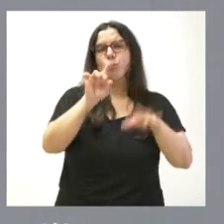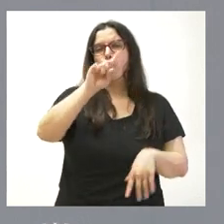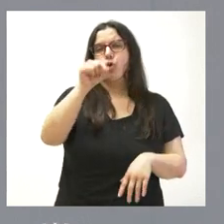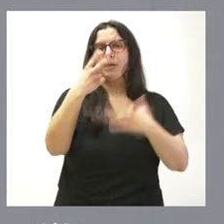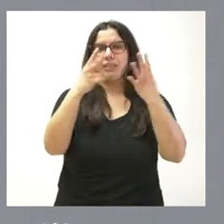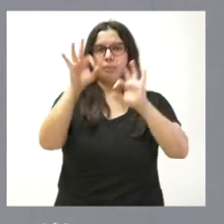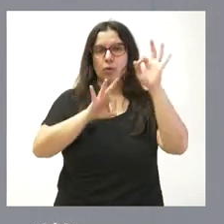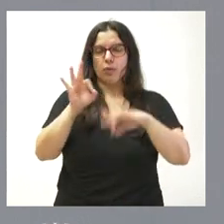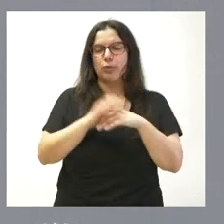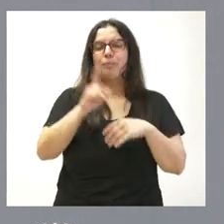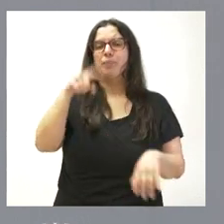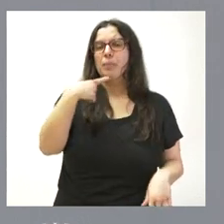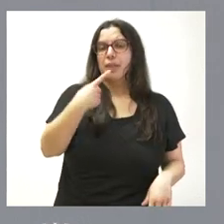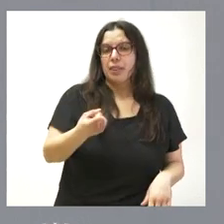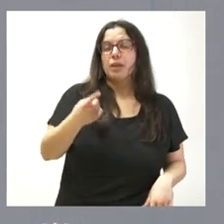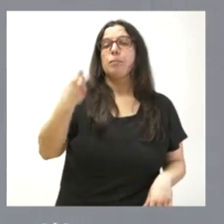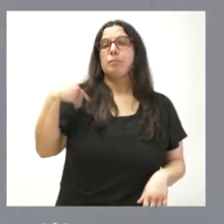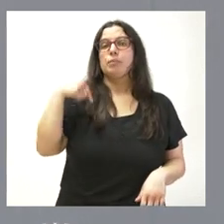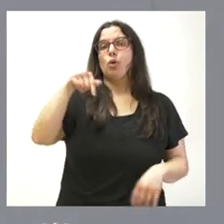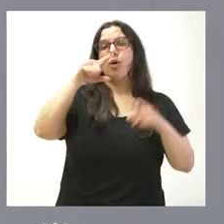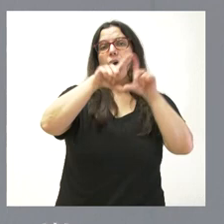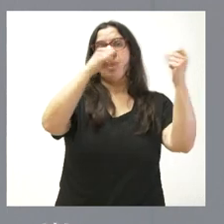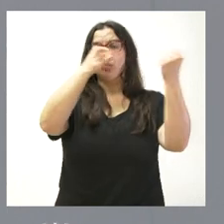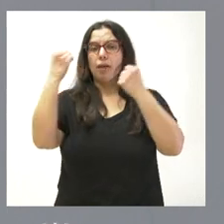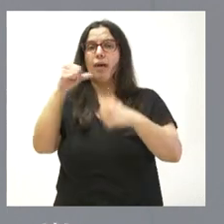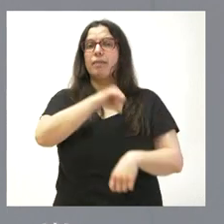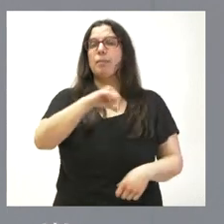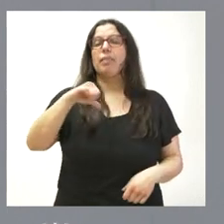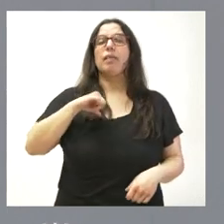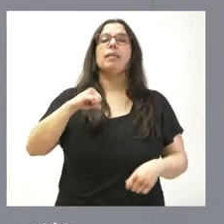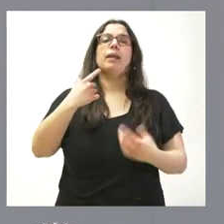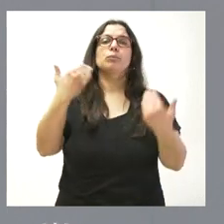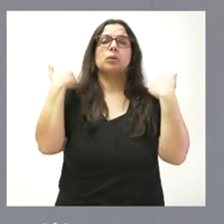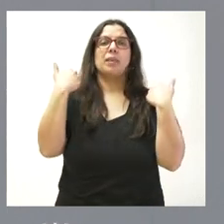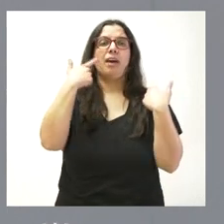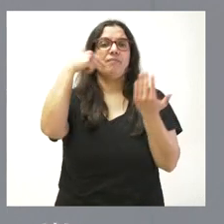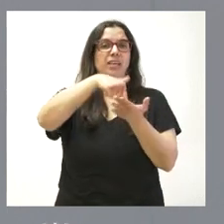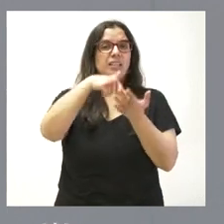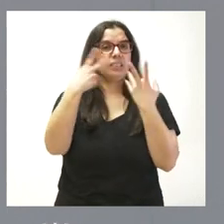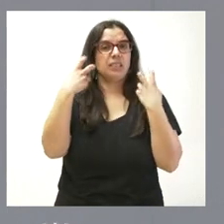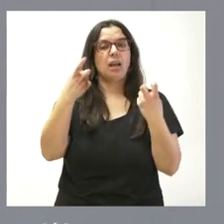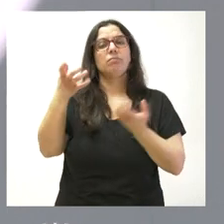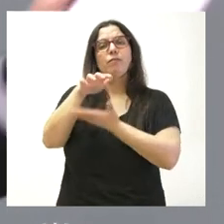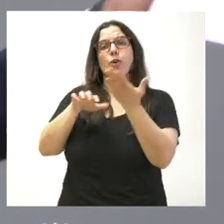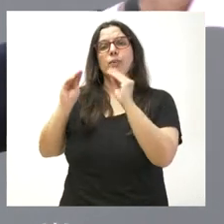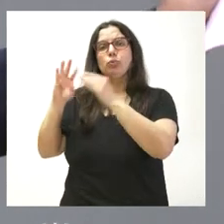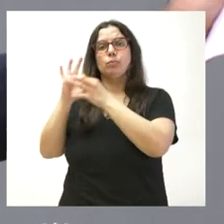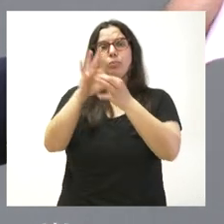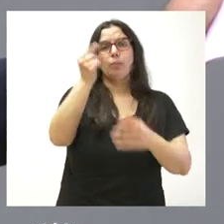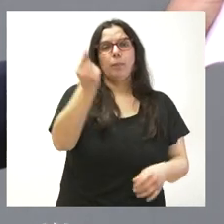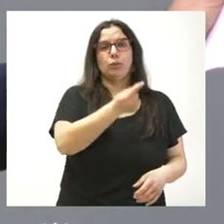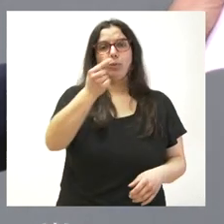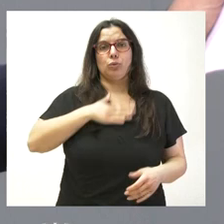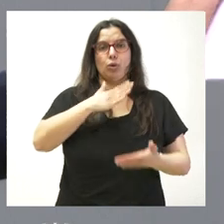señalarles que hoy mismo la airef la autoridad independiente de responsabilidad fiscal ha publicado su informe en relación con Los presupuestos de la comunidad